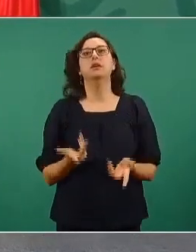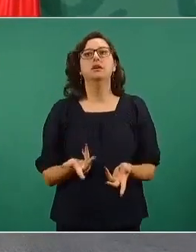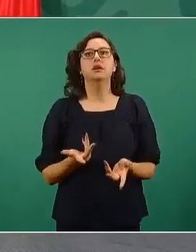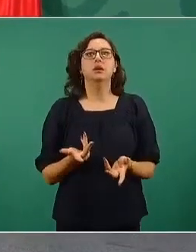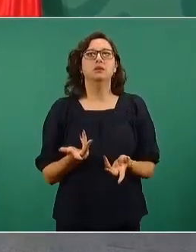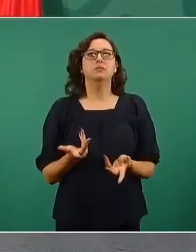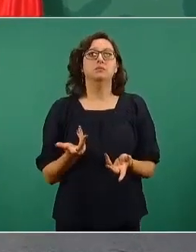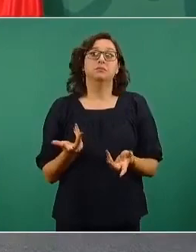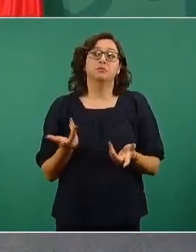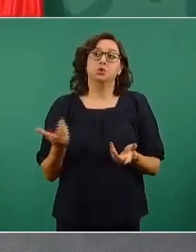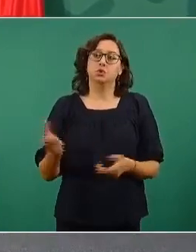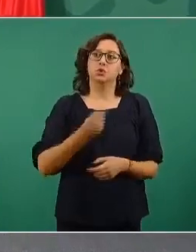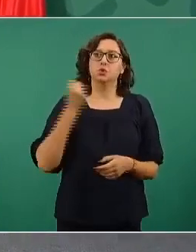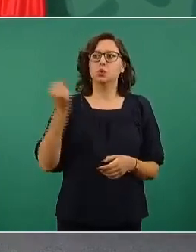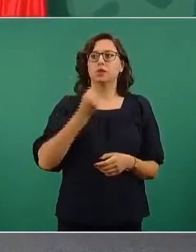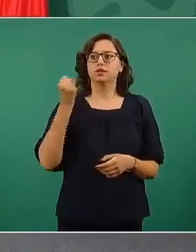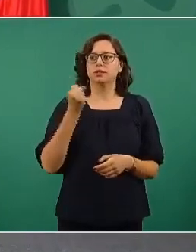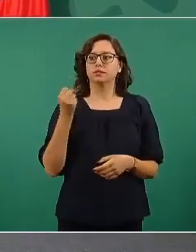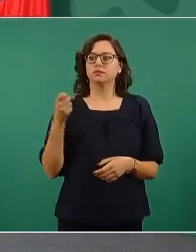ellos